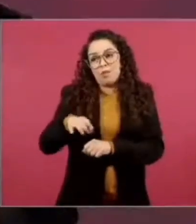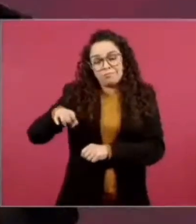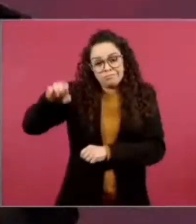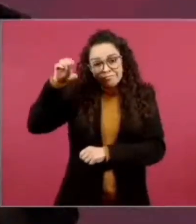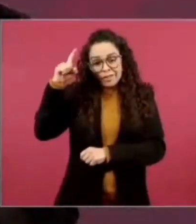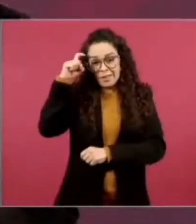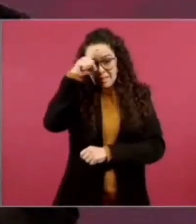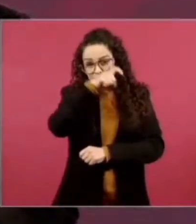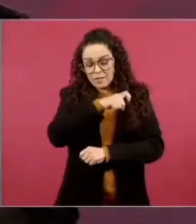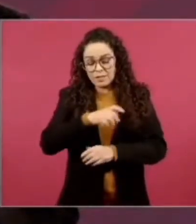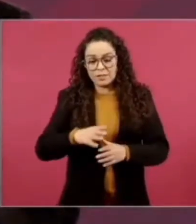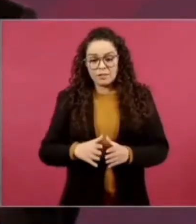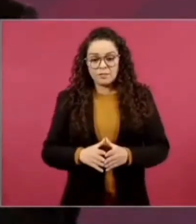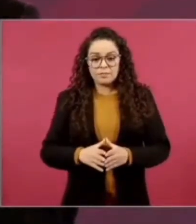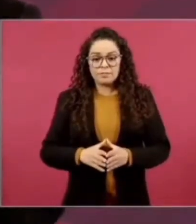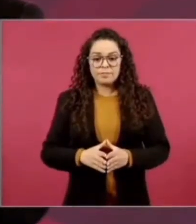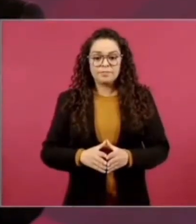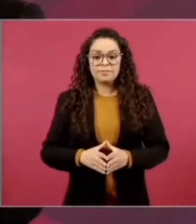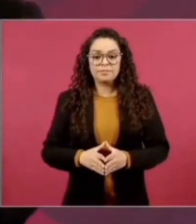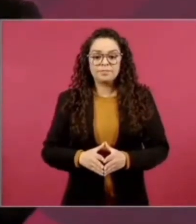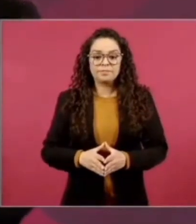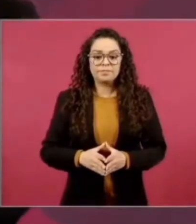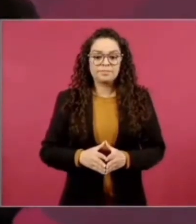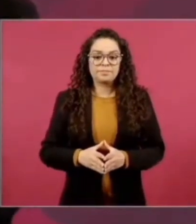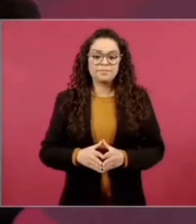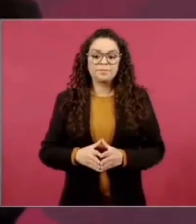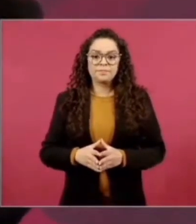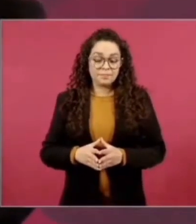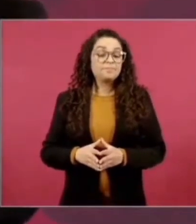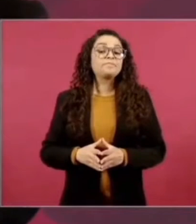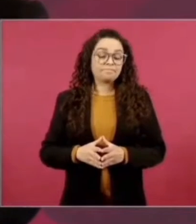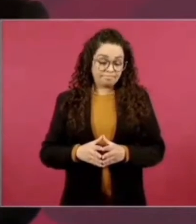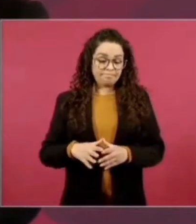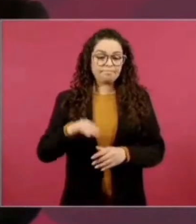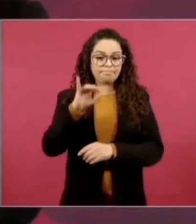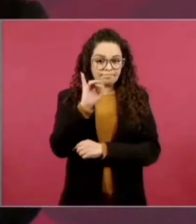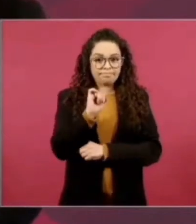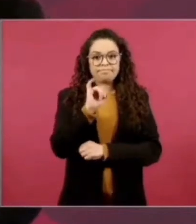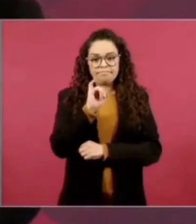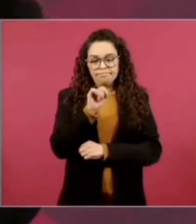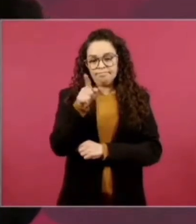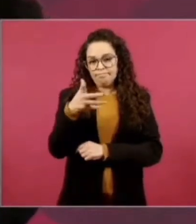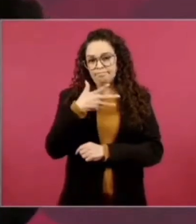que debe de atenderse más. Nosotros